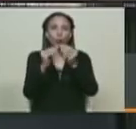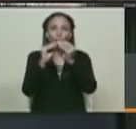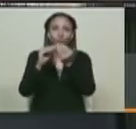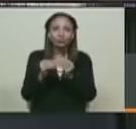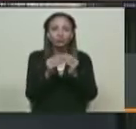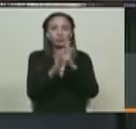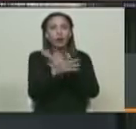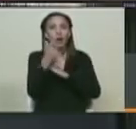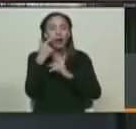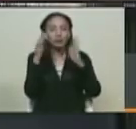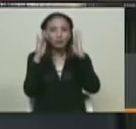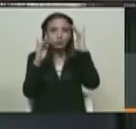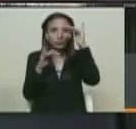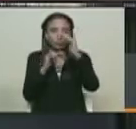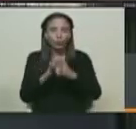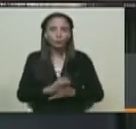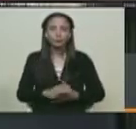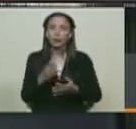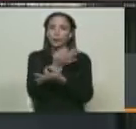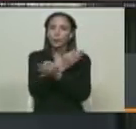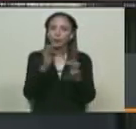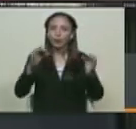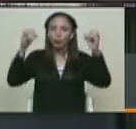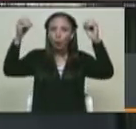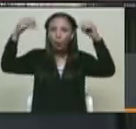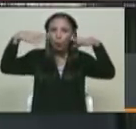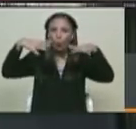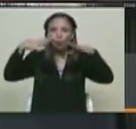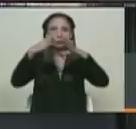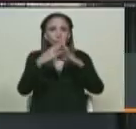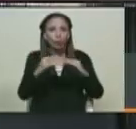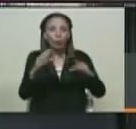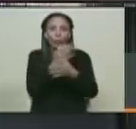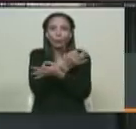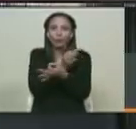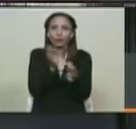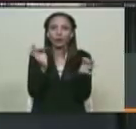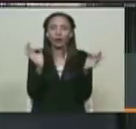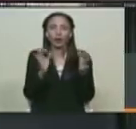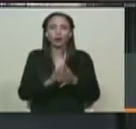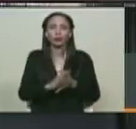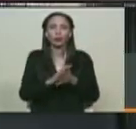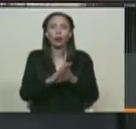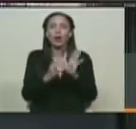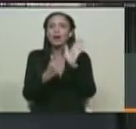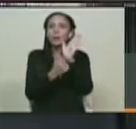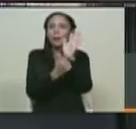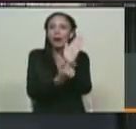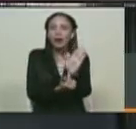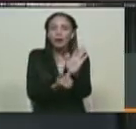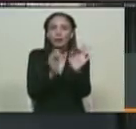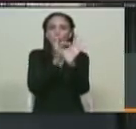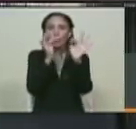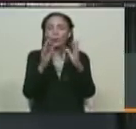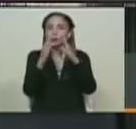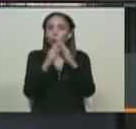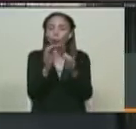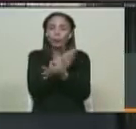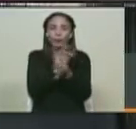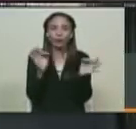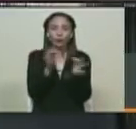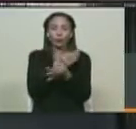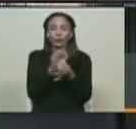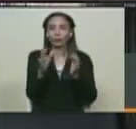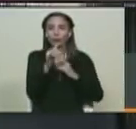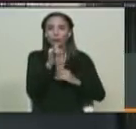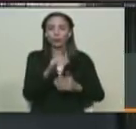ojo para que salga la luz correcta, la transmisión correcta, ¿verdad?